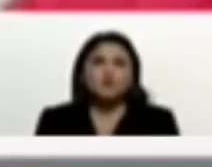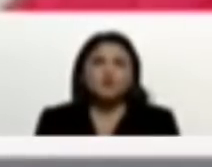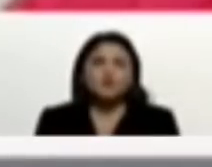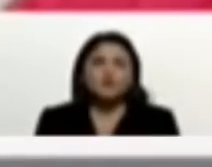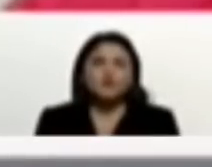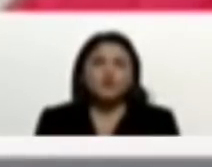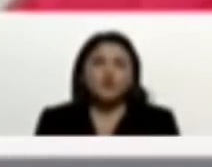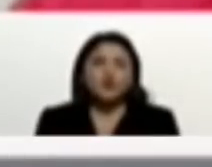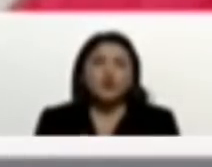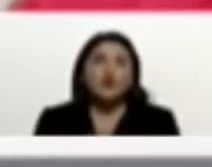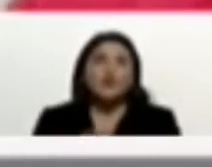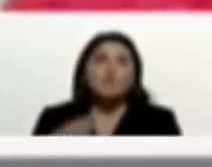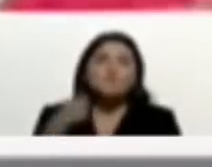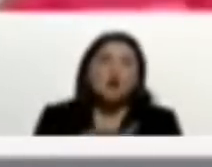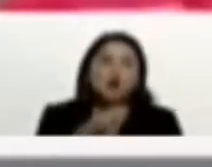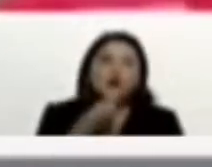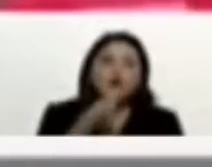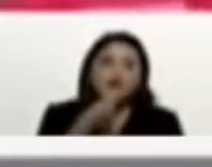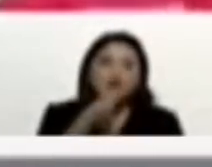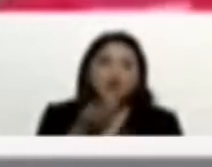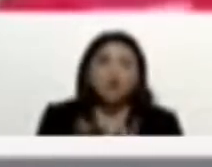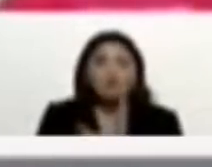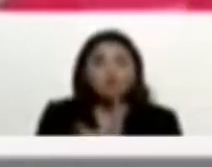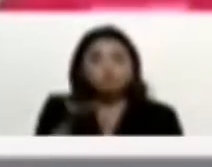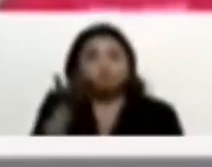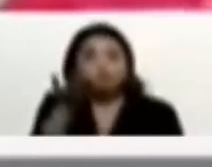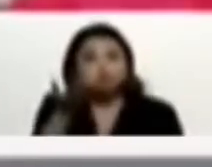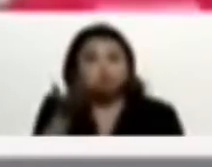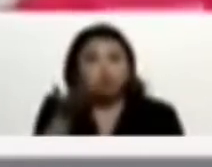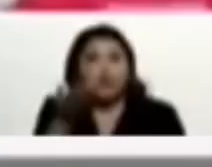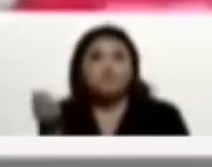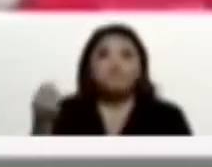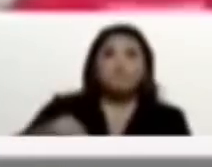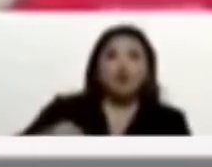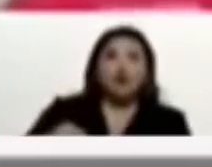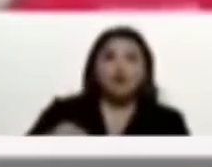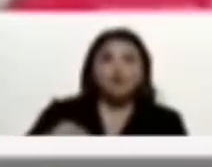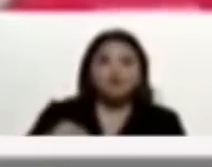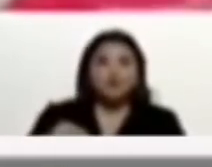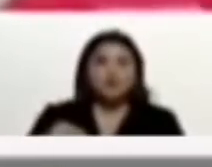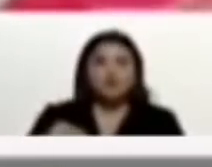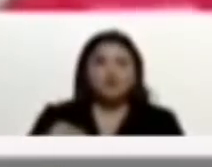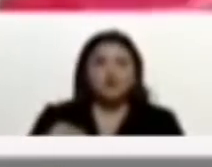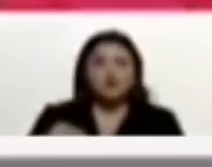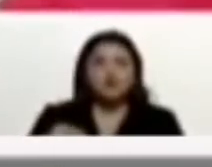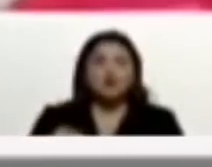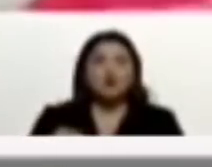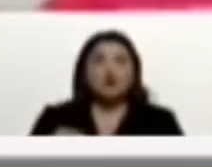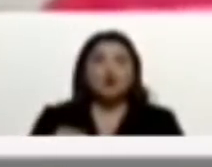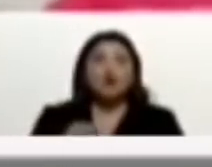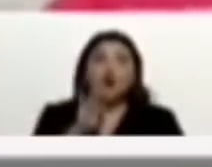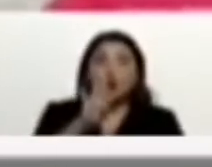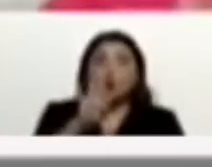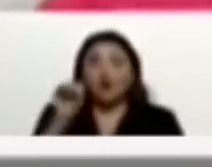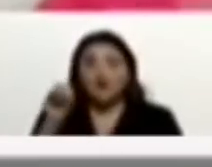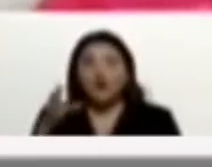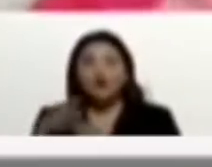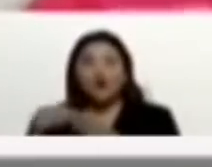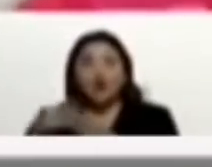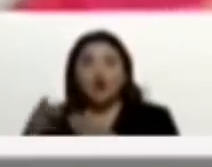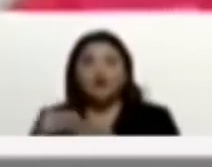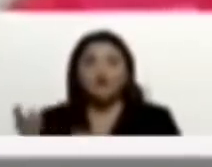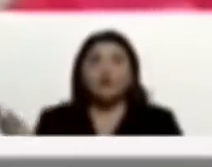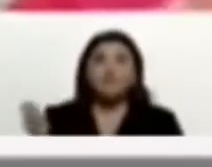más arriba y equilibrar estos 60 dólares. Llevar el cesta ticket a 40 dólares